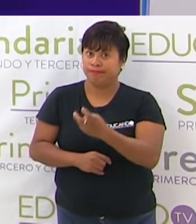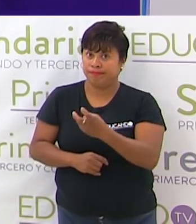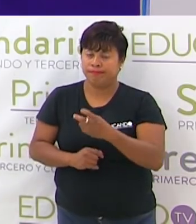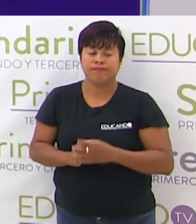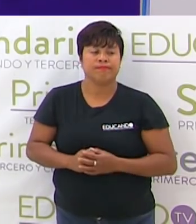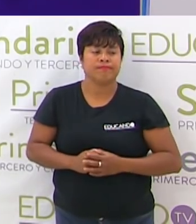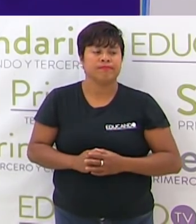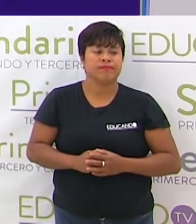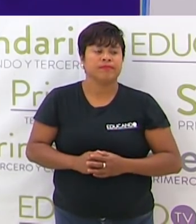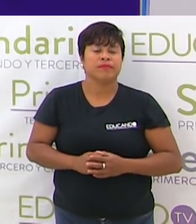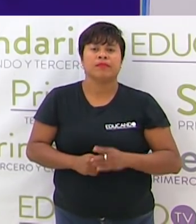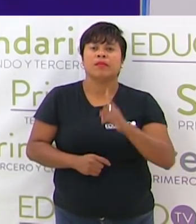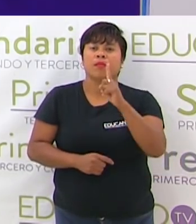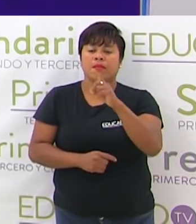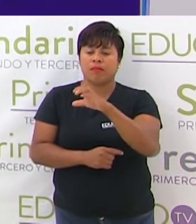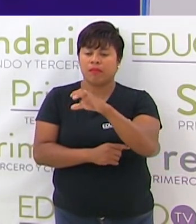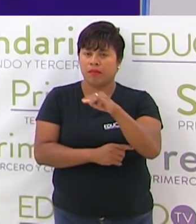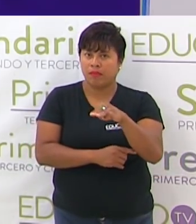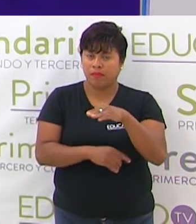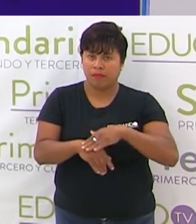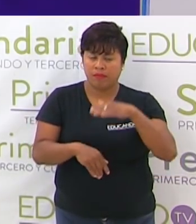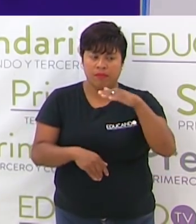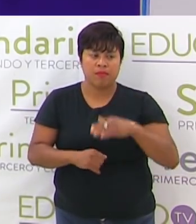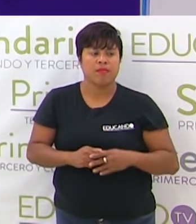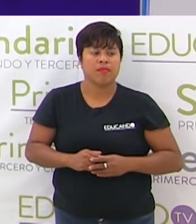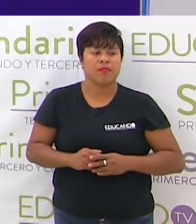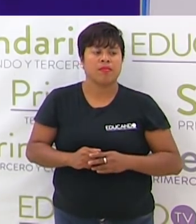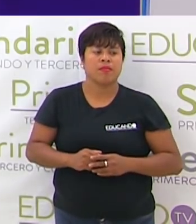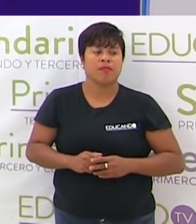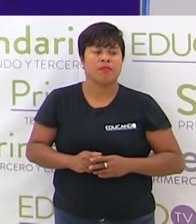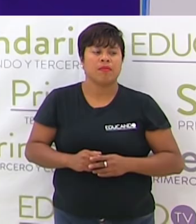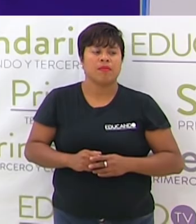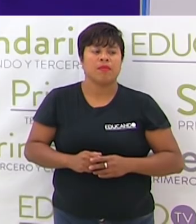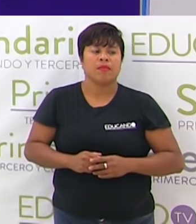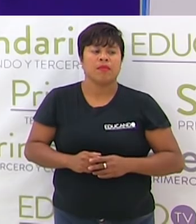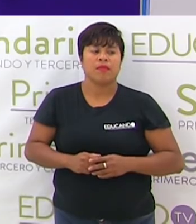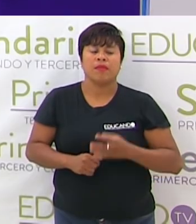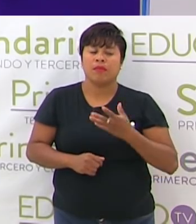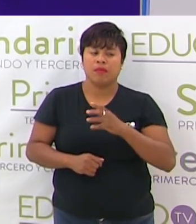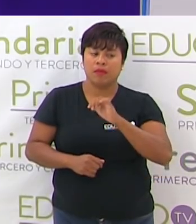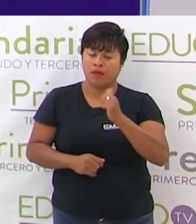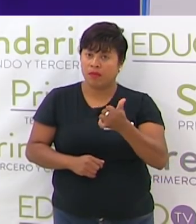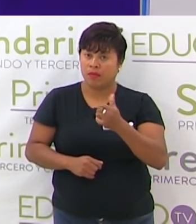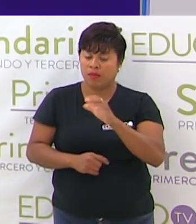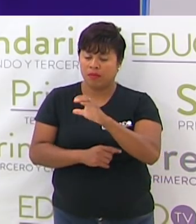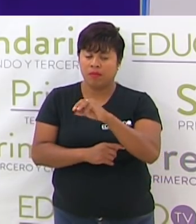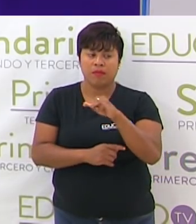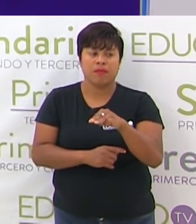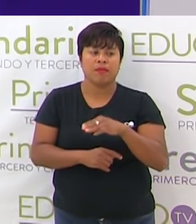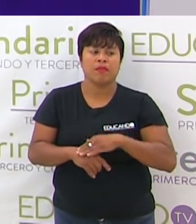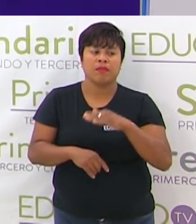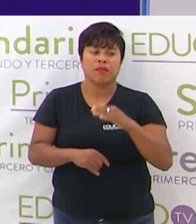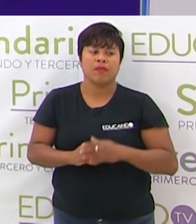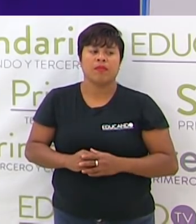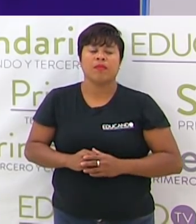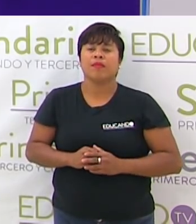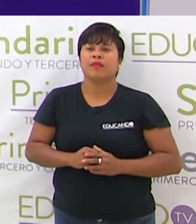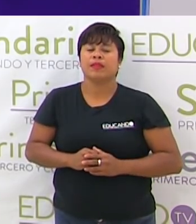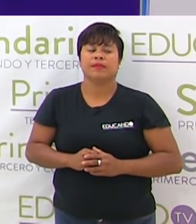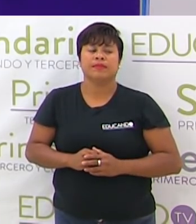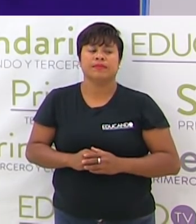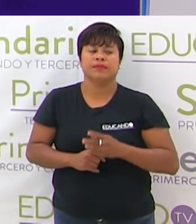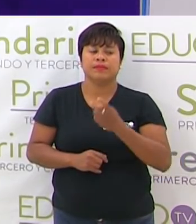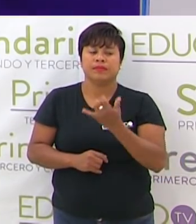Acá 1 centímetro más. Aquí otro centímetro